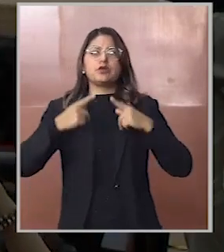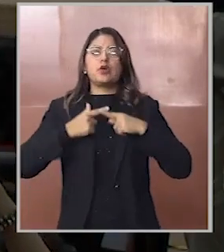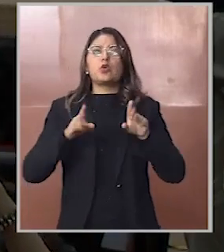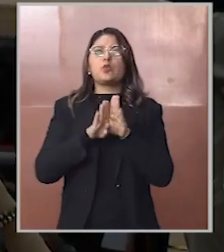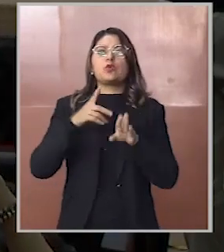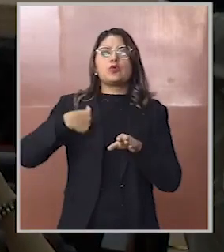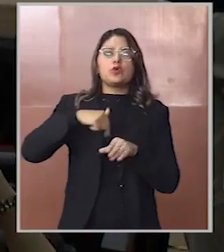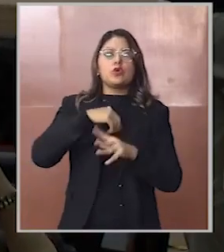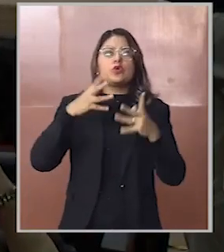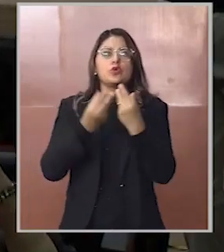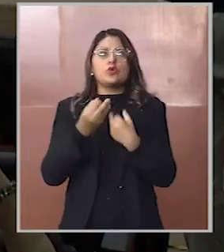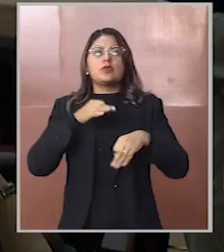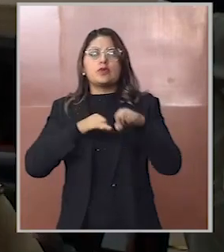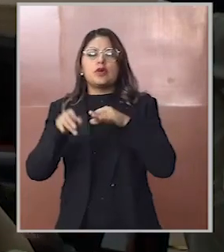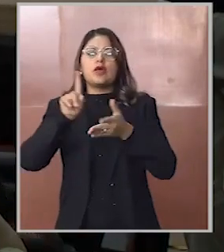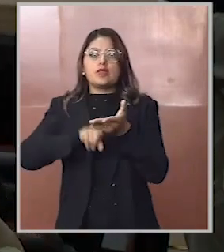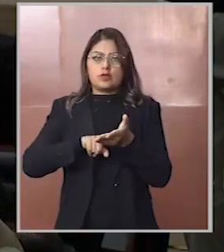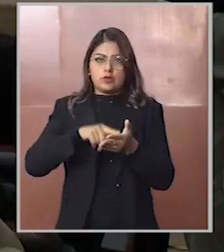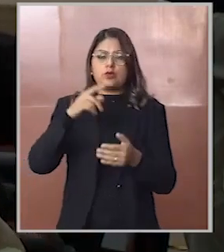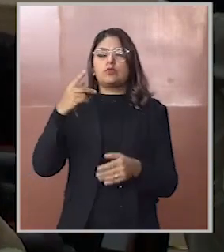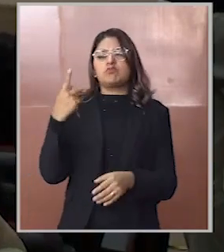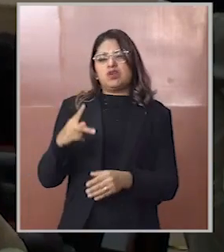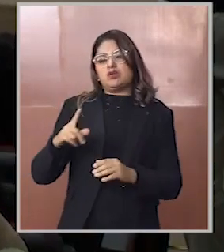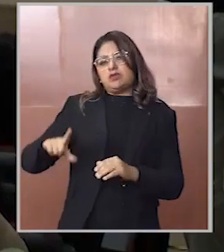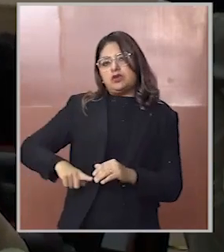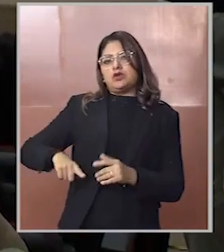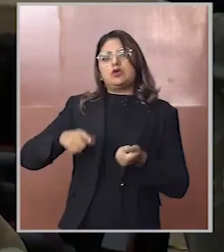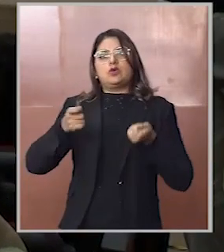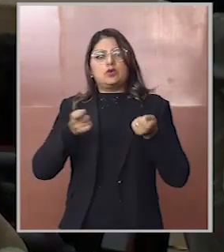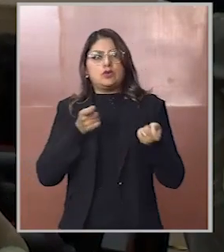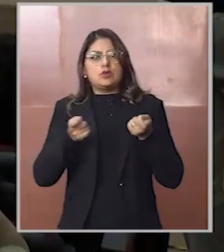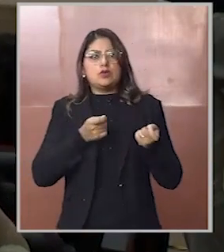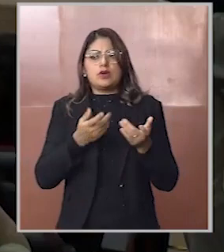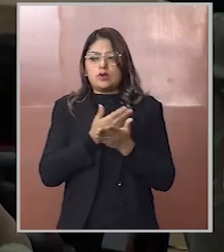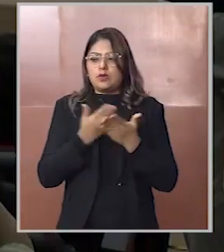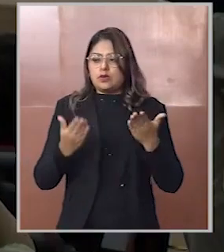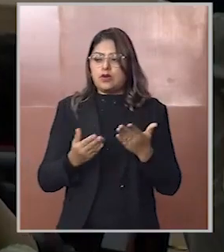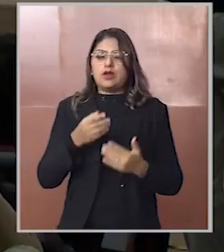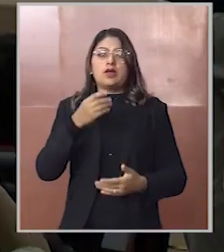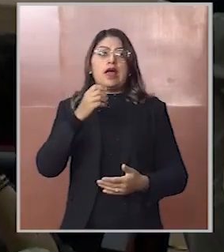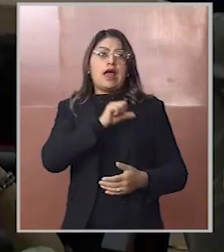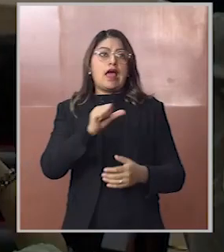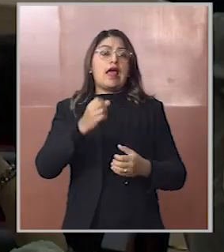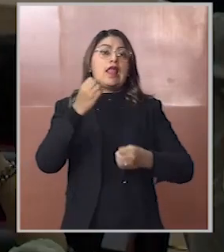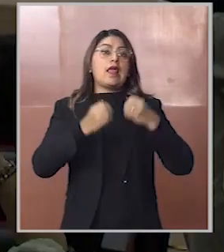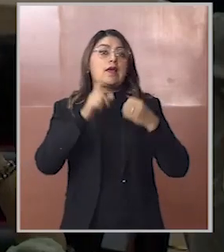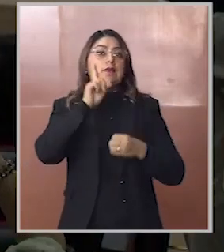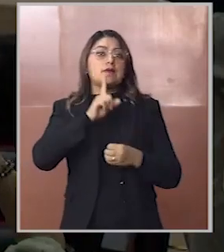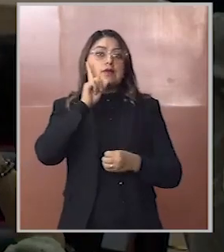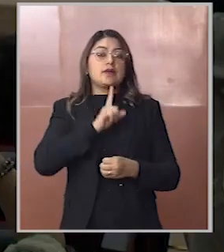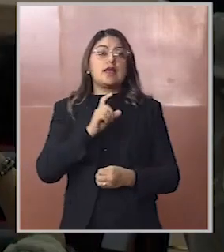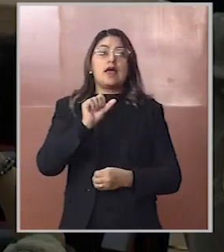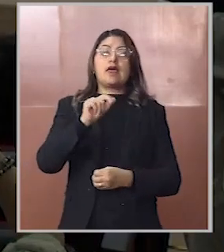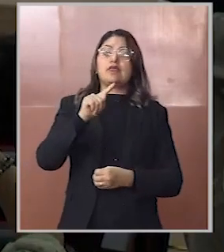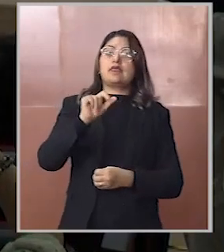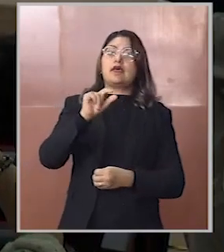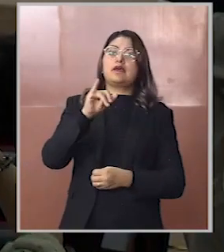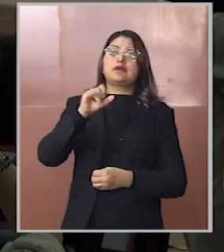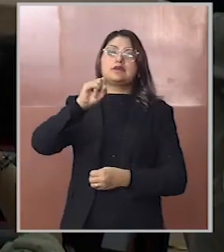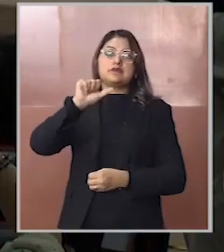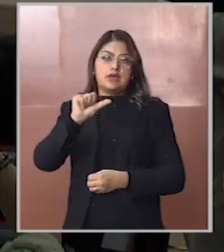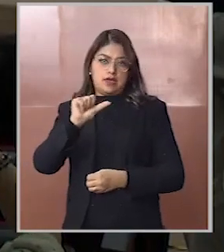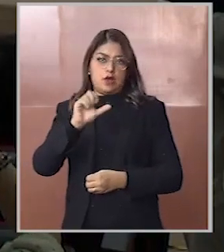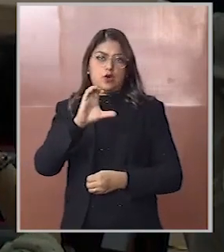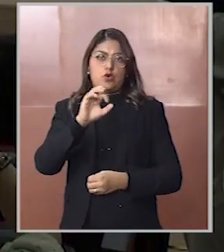ha estado trabajando particularmente desde la defensoría pública Entonces le doy la palabra a la magistrada taia Cruz parcero Muchas gracias